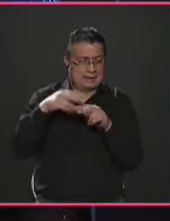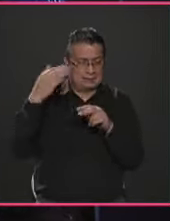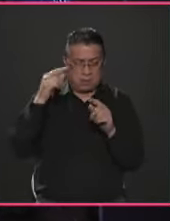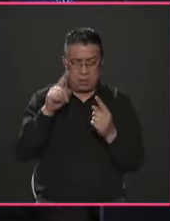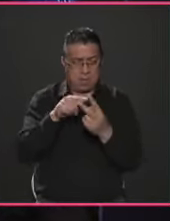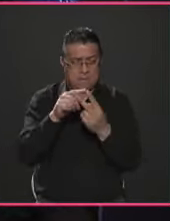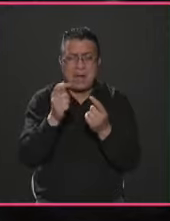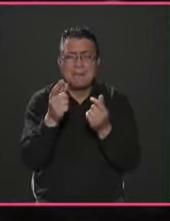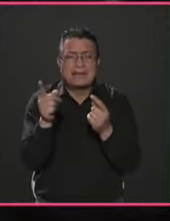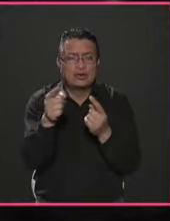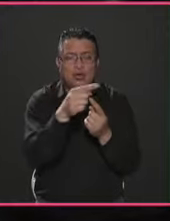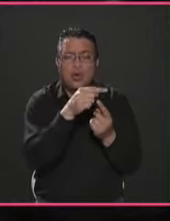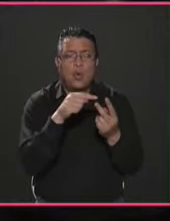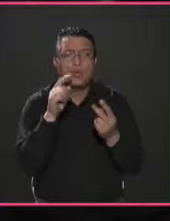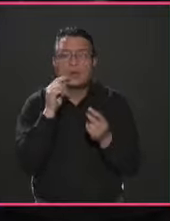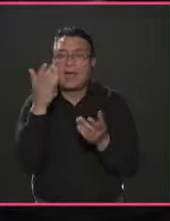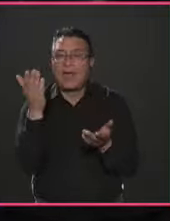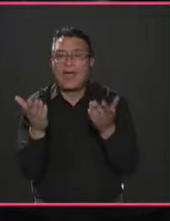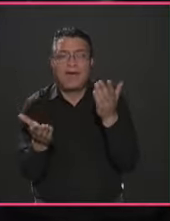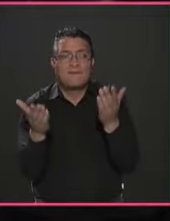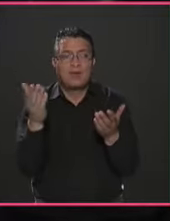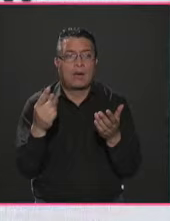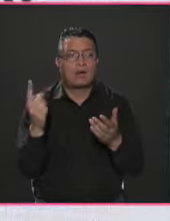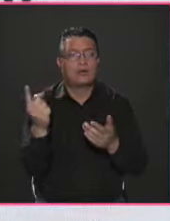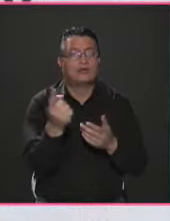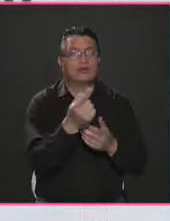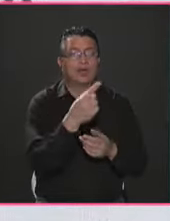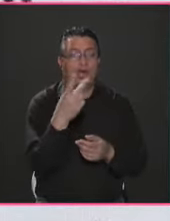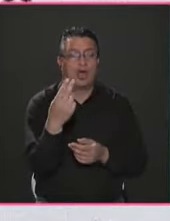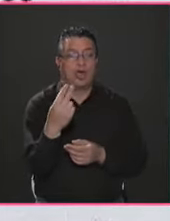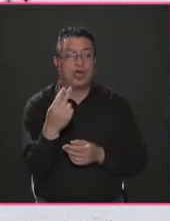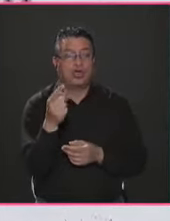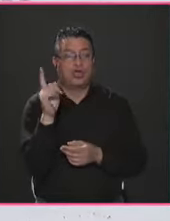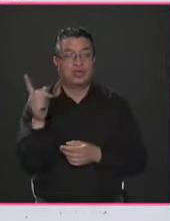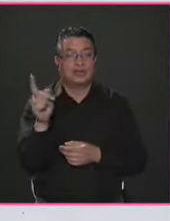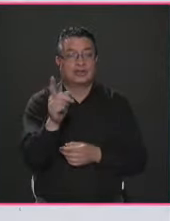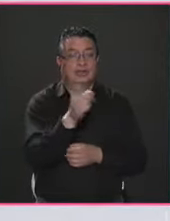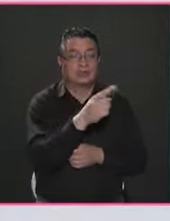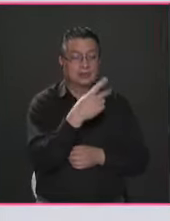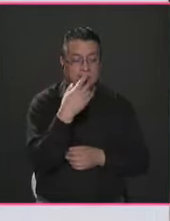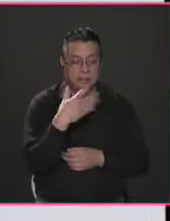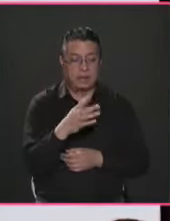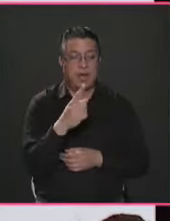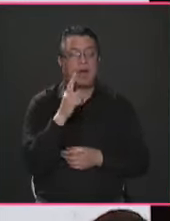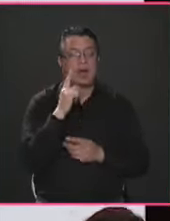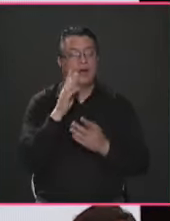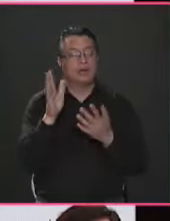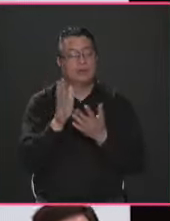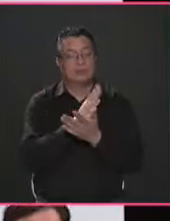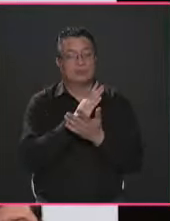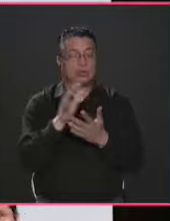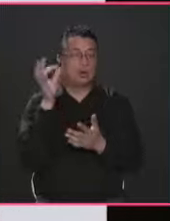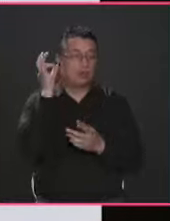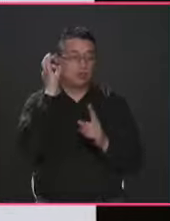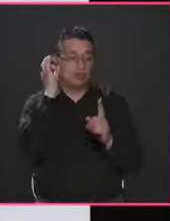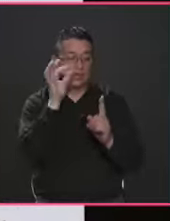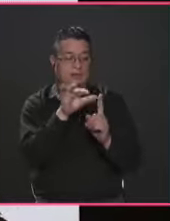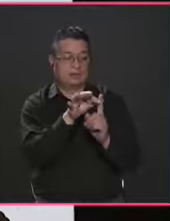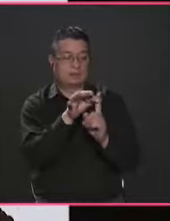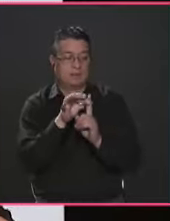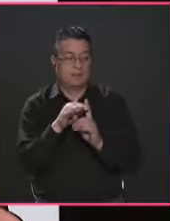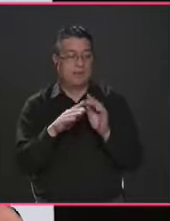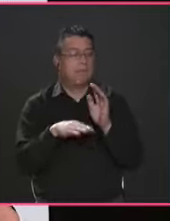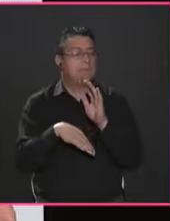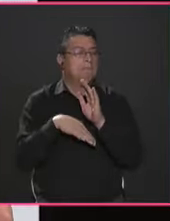ya entonces evaluamos los 12 los los dos individuos secuenciados y nos quedamos con la niña que más que